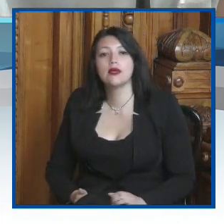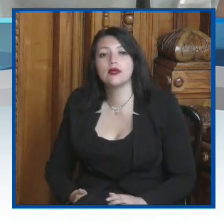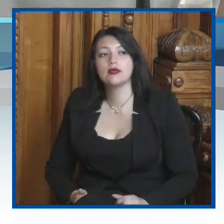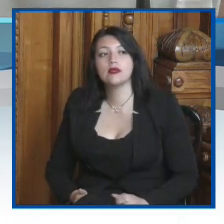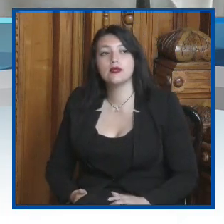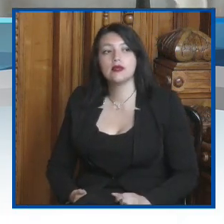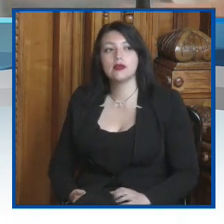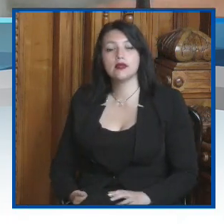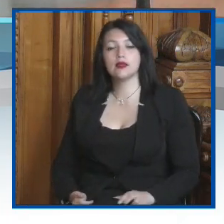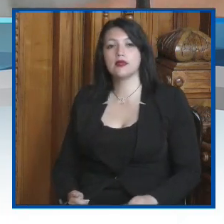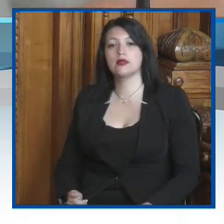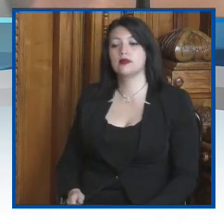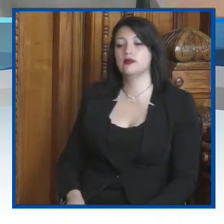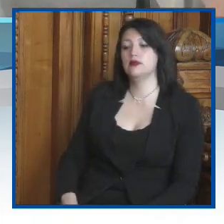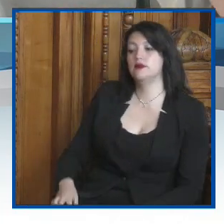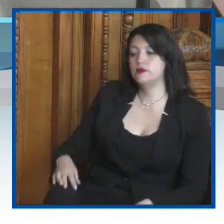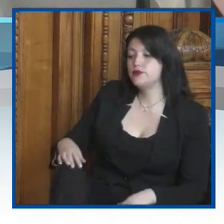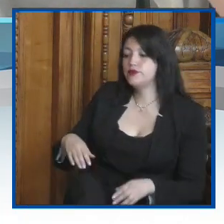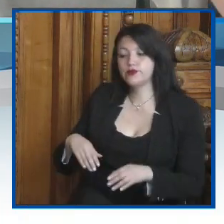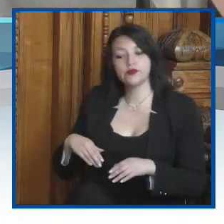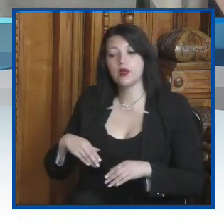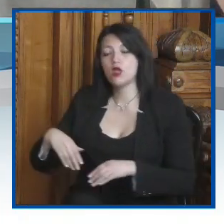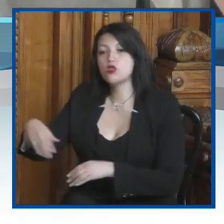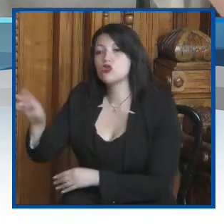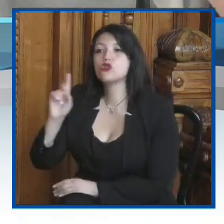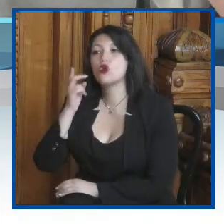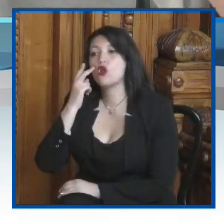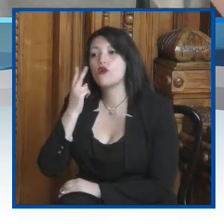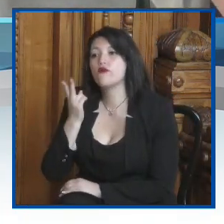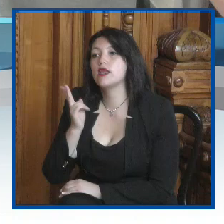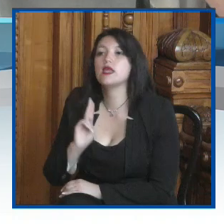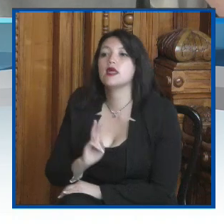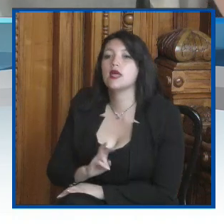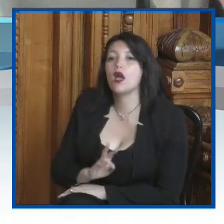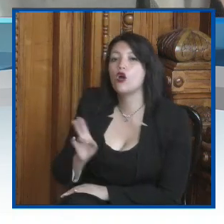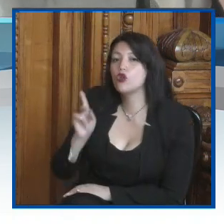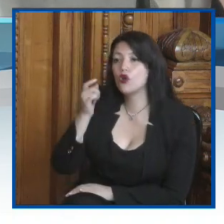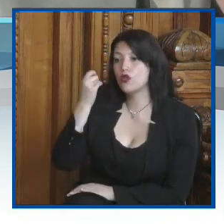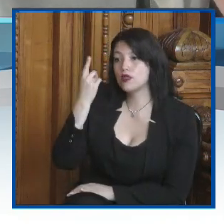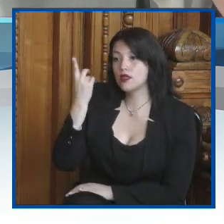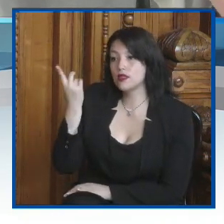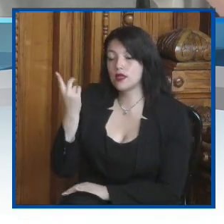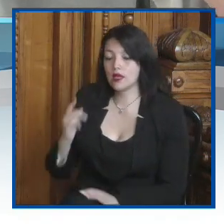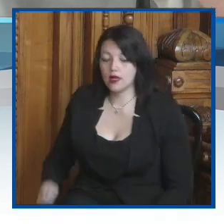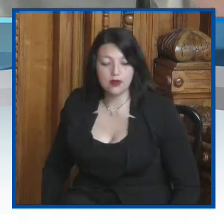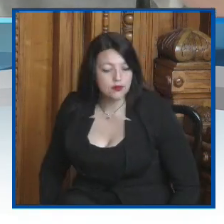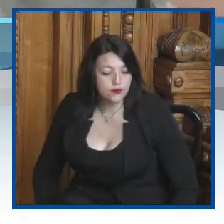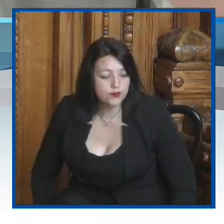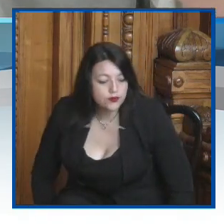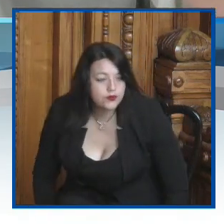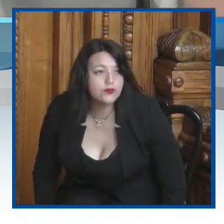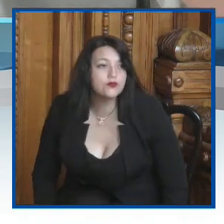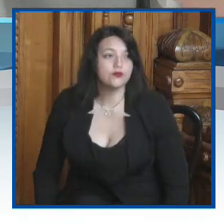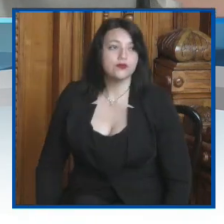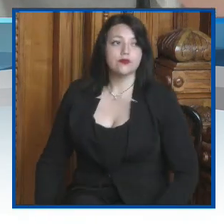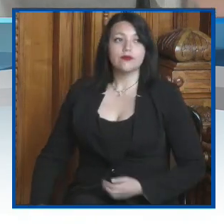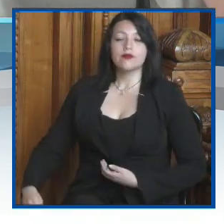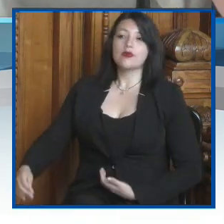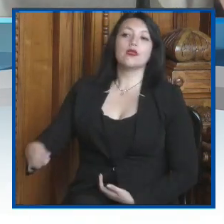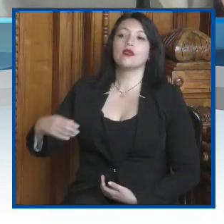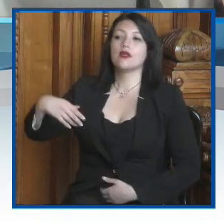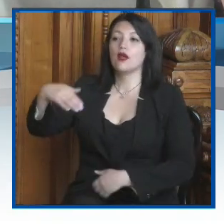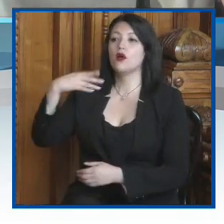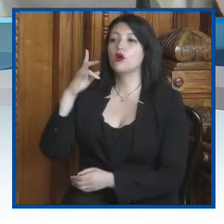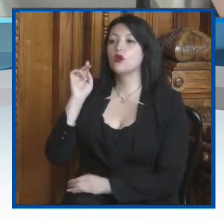se lo pegaba en la puerta, el señor o no lo veía, o se le volaba el papel, o no lo entendía, o leía y decía, ok, o se dormía en el tiempo